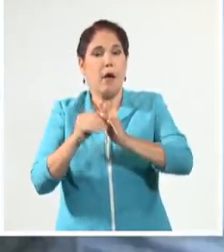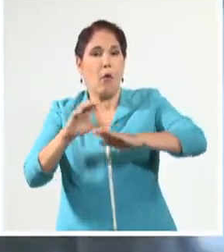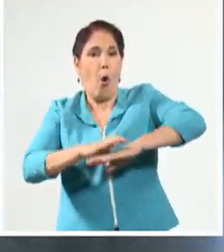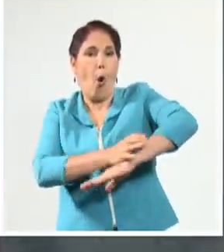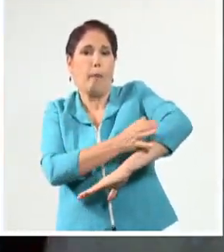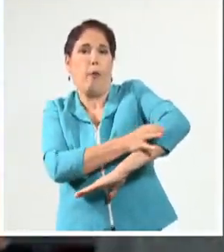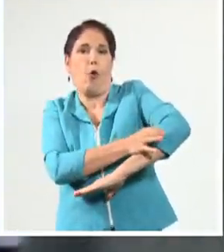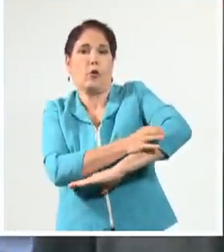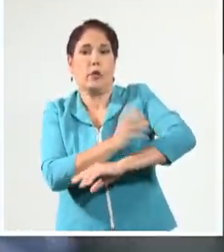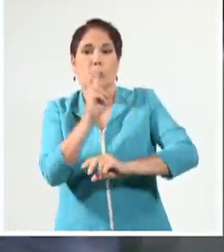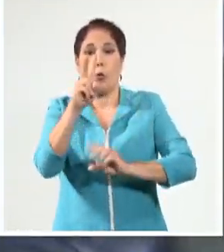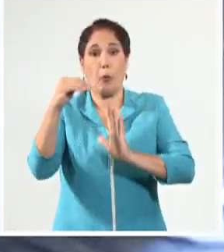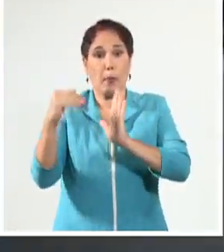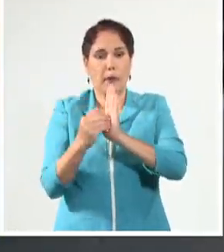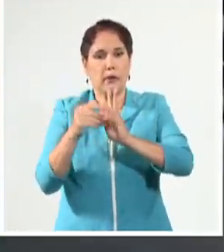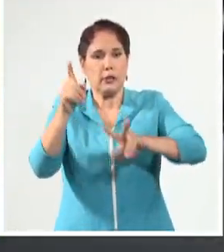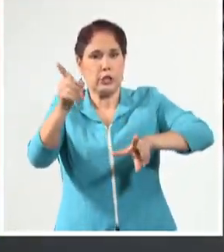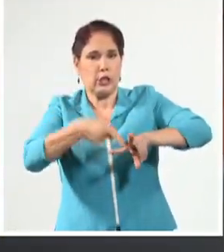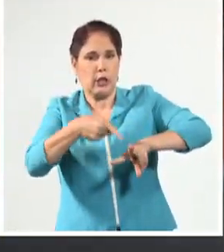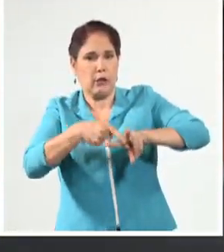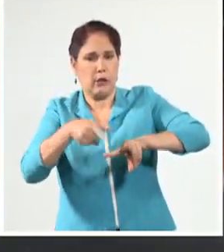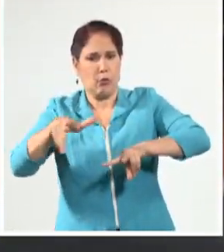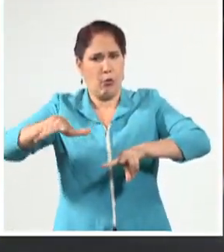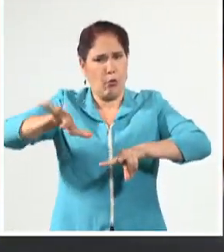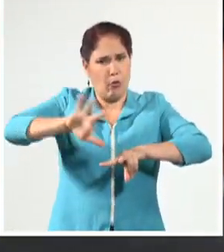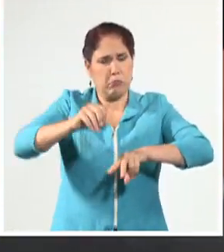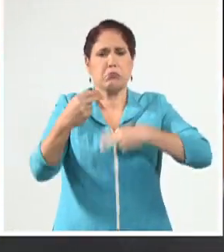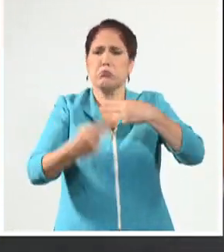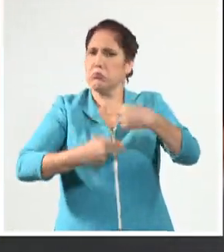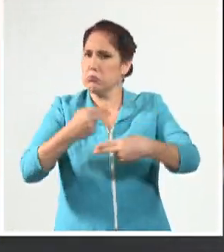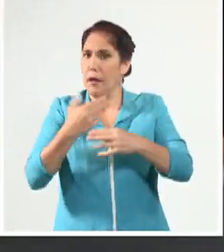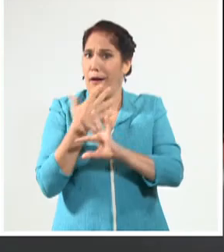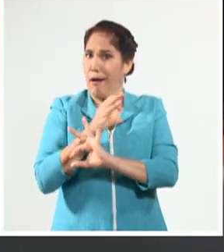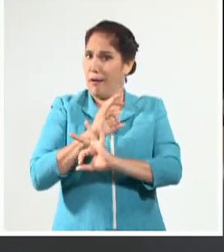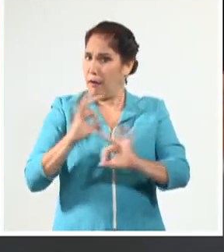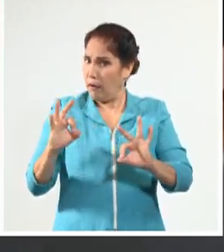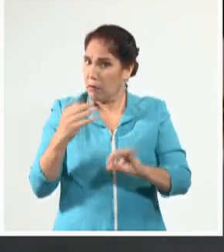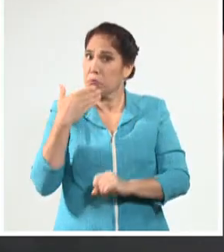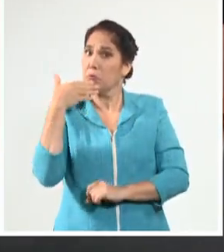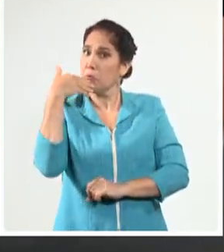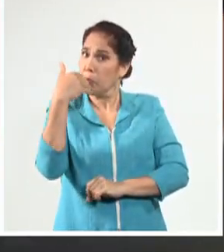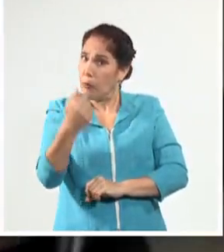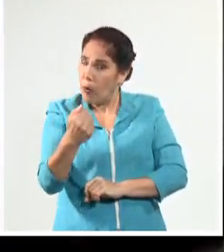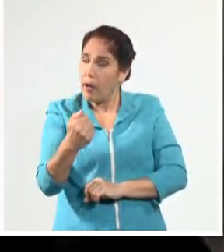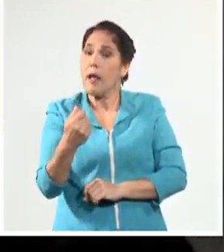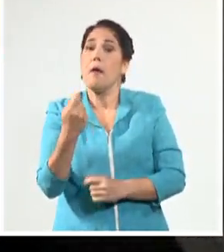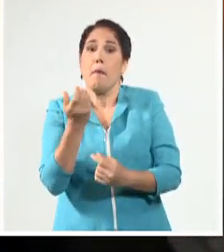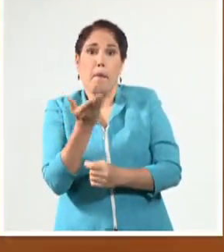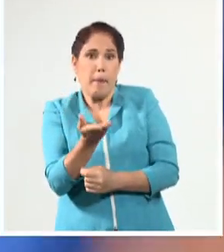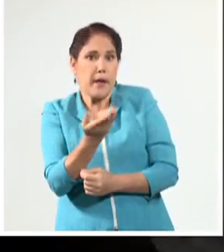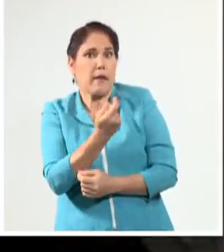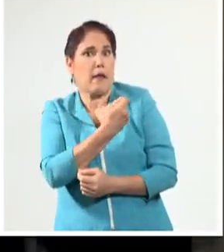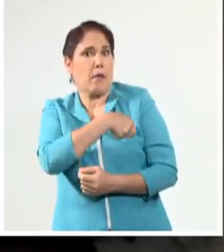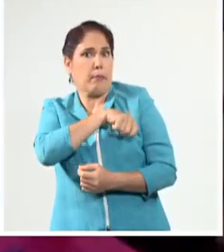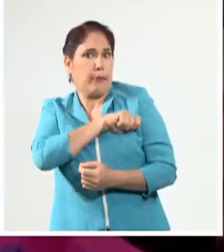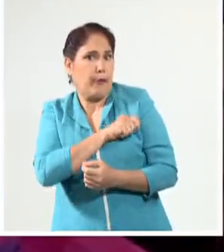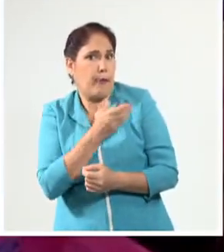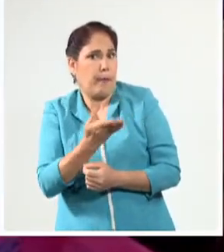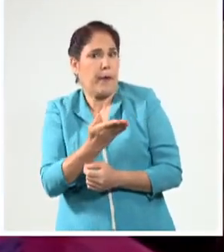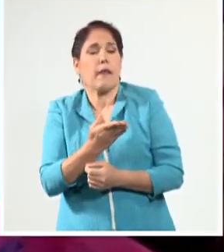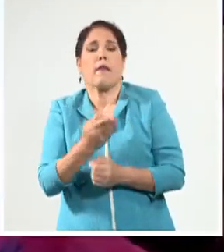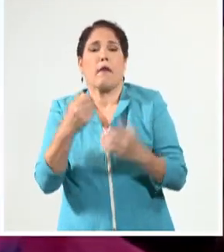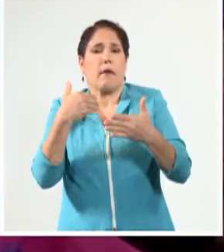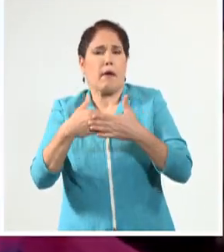dos mil de chancletas diarias miguel díaz canel aprecio la gran calidad de sus artículos altamente demandados por entidades y personas